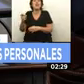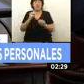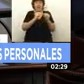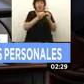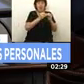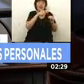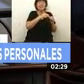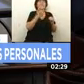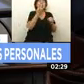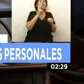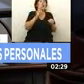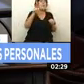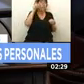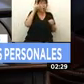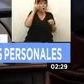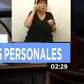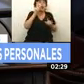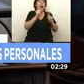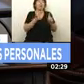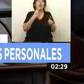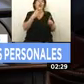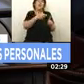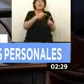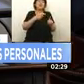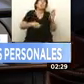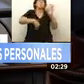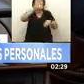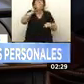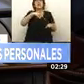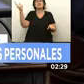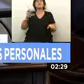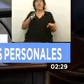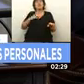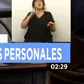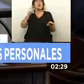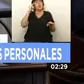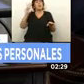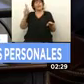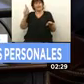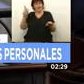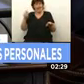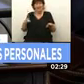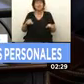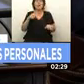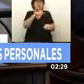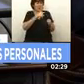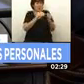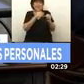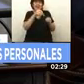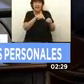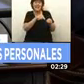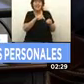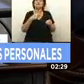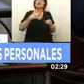2008 que algunos dicen que fue más importante que la del 30 sin embargo no nos es la crisis esa no nos sirvió de